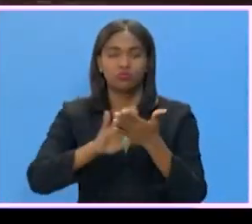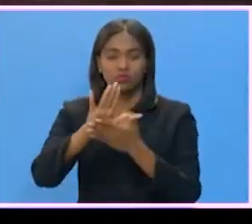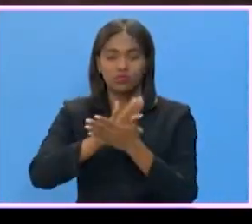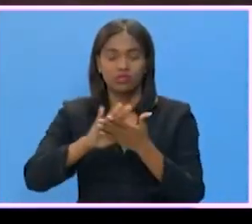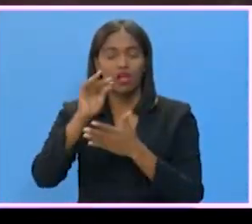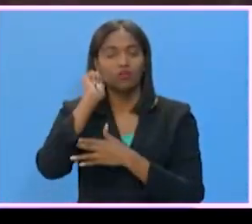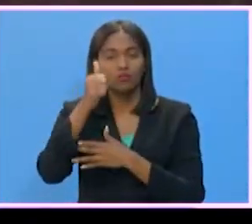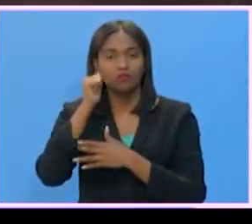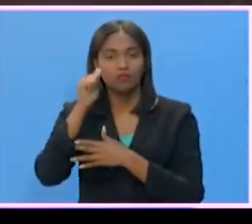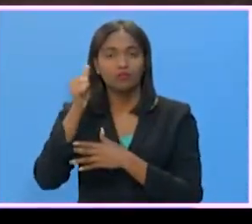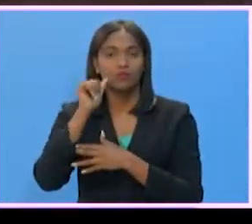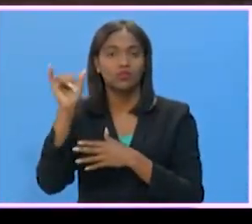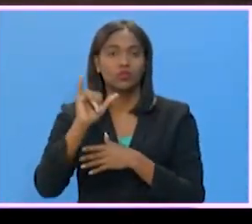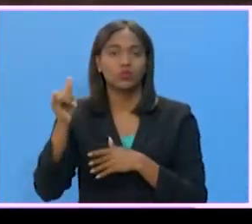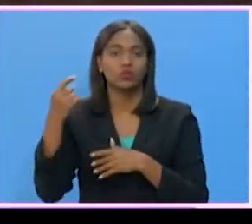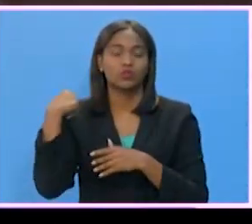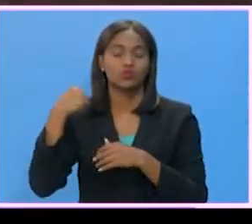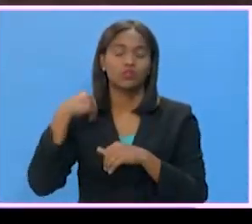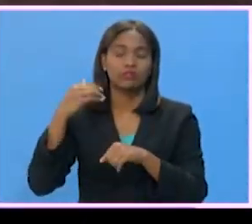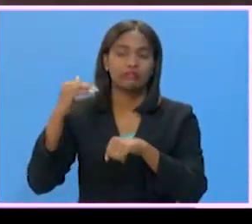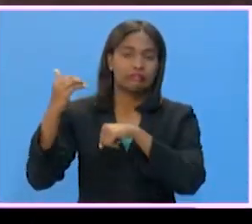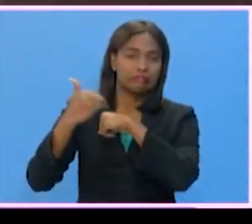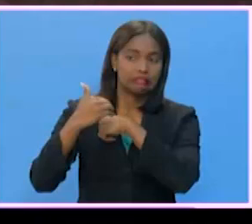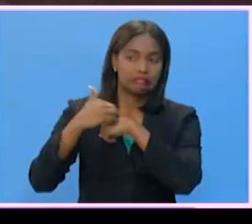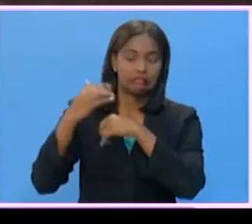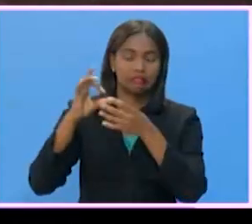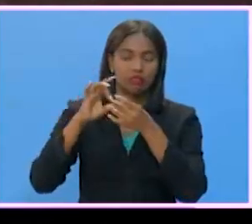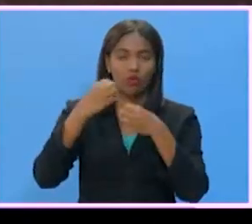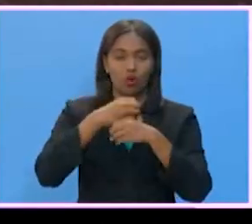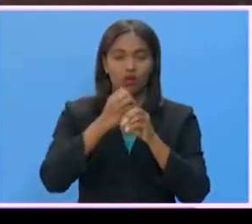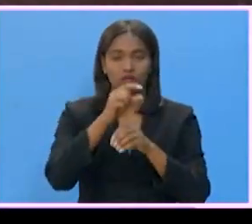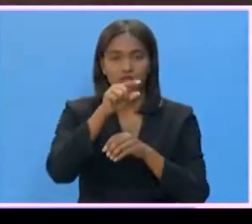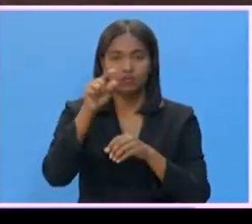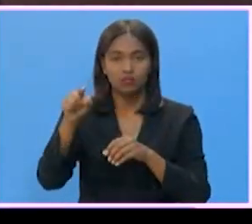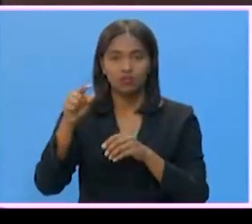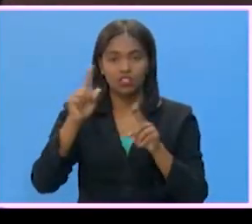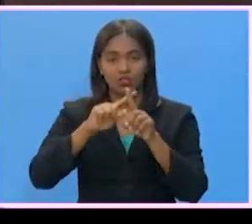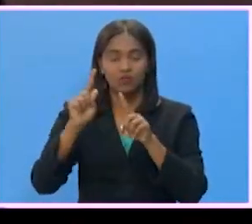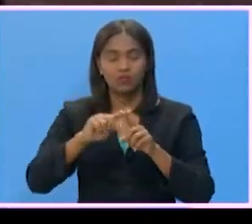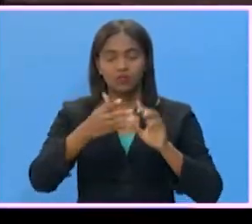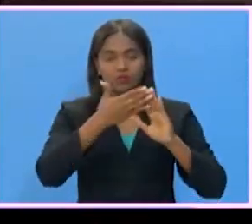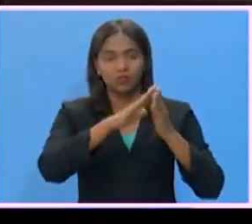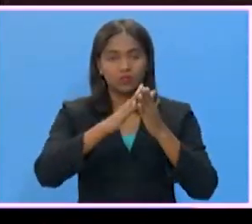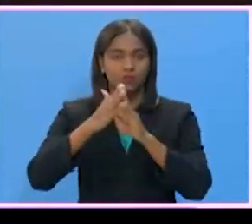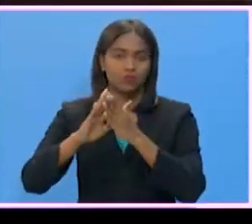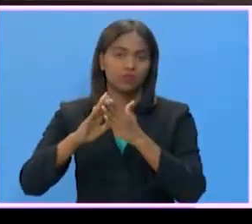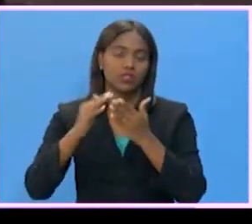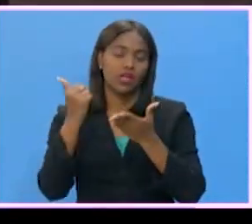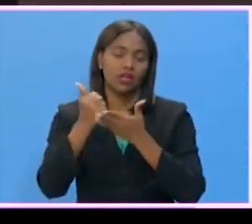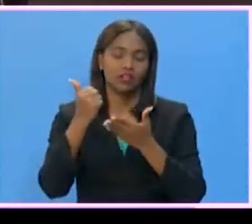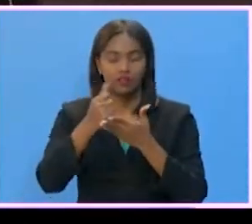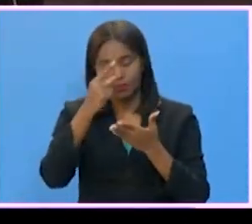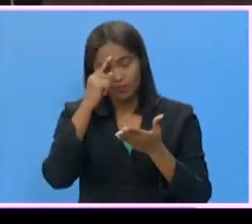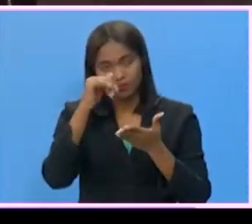día y acudiendo al llamado de las organizaciones en los diferentes sectores en auxilio de